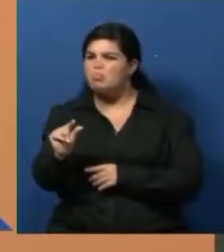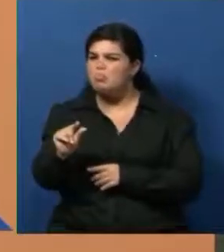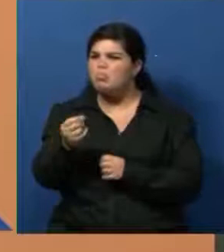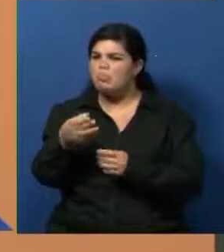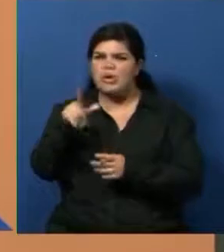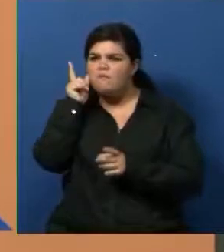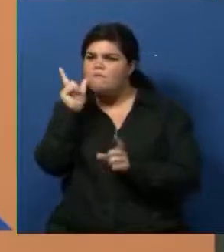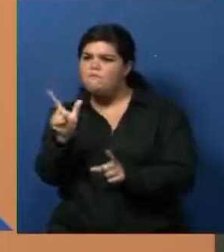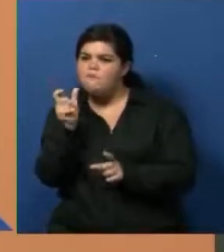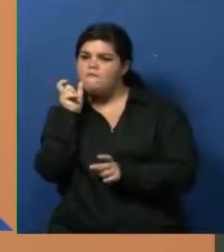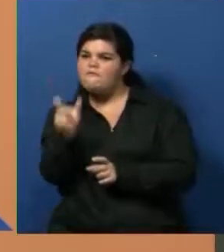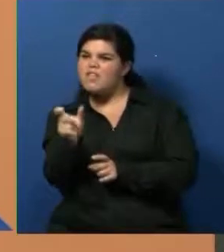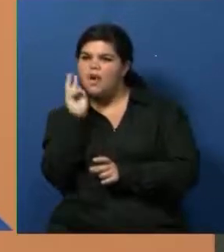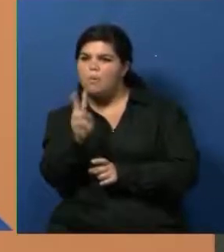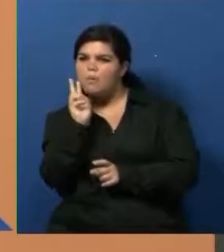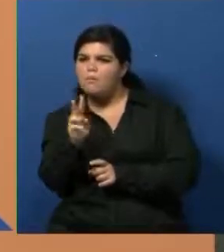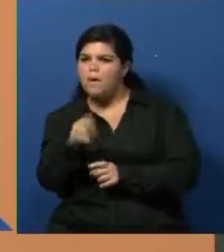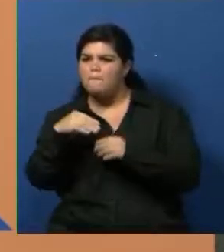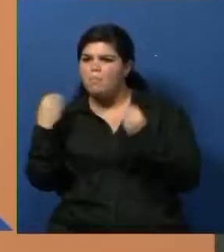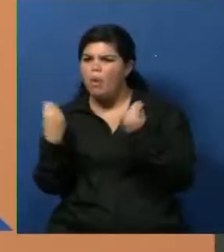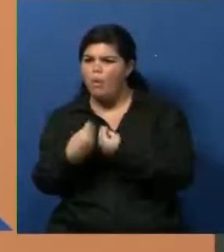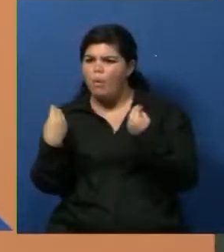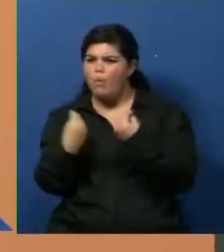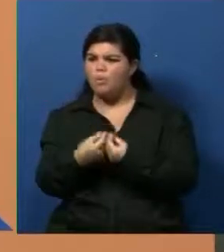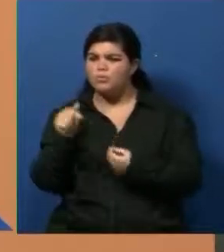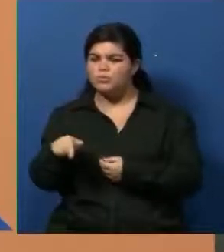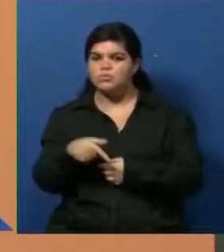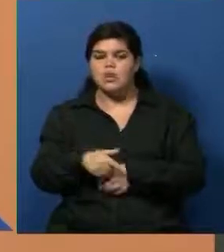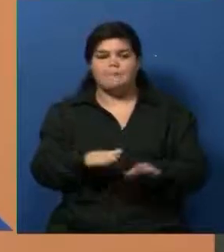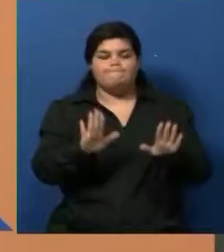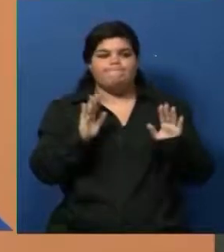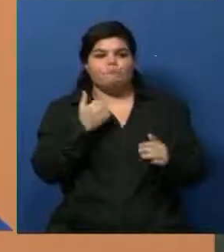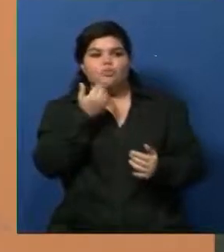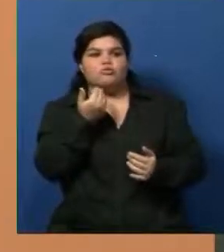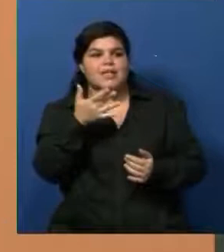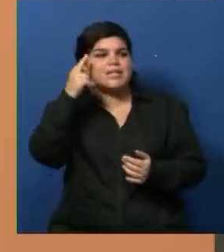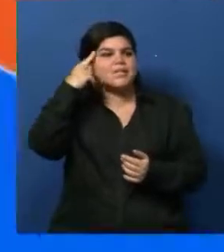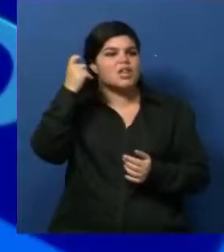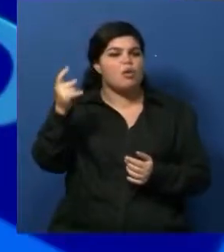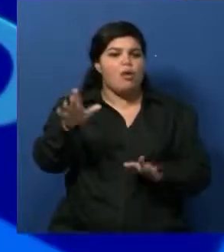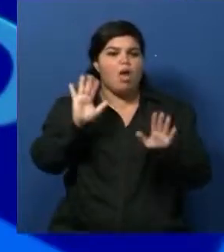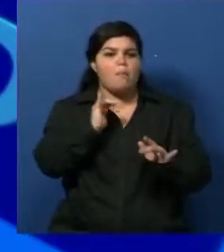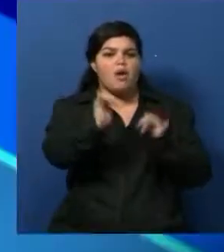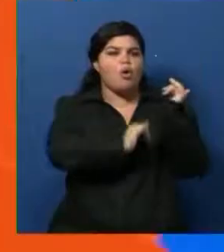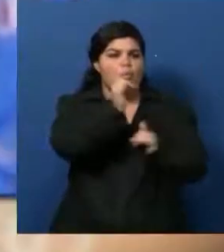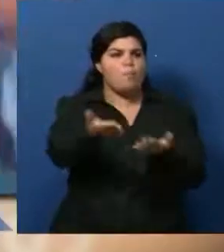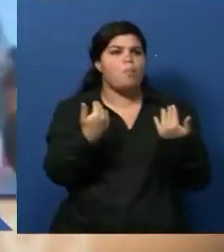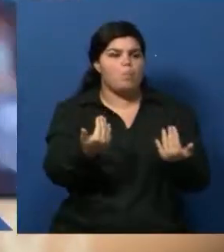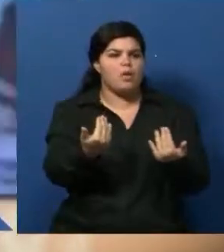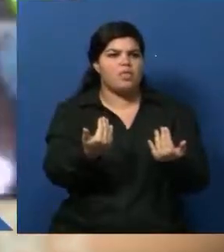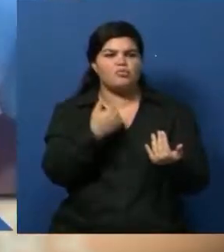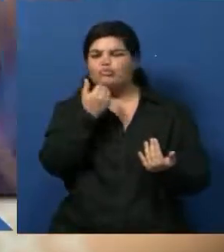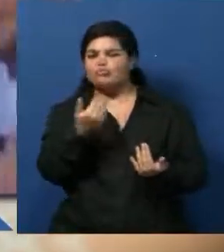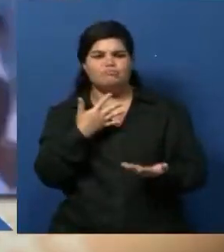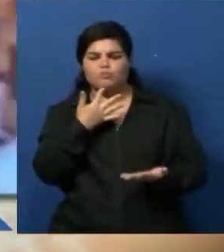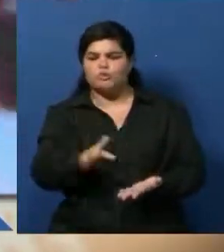¿Sabes qué? No sé, esto por ahí un psicólogo lo tendría que explicar. Yo no entiendo por qué la gente, en vez de salvarle